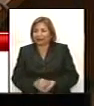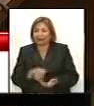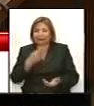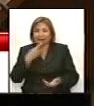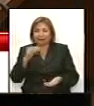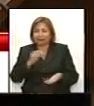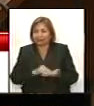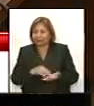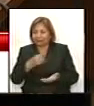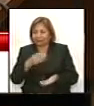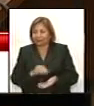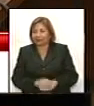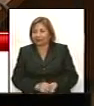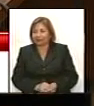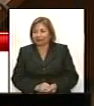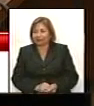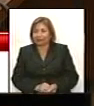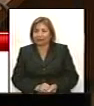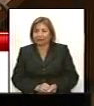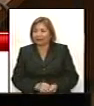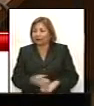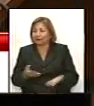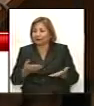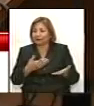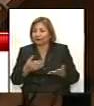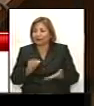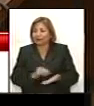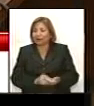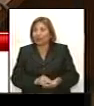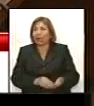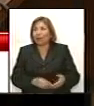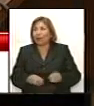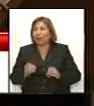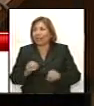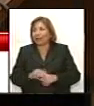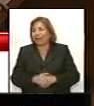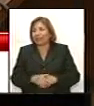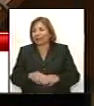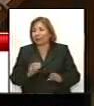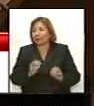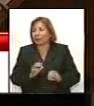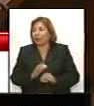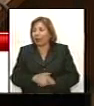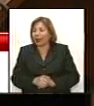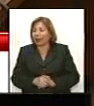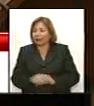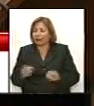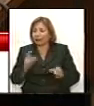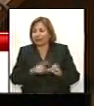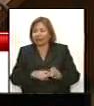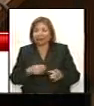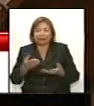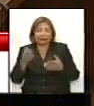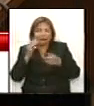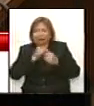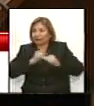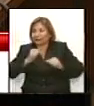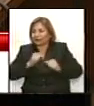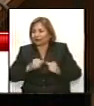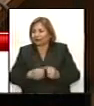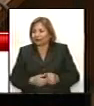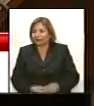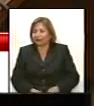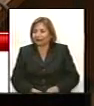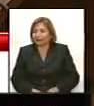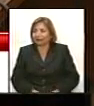la luz de la mala utilización de herramientas que hizo la DINI para persecución de aliados políticos y opositores políticos durante